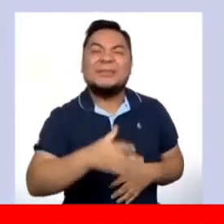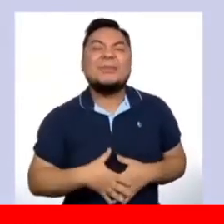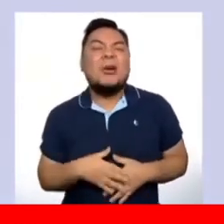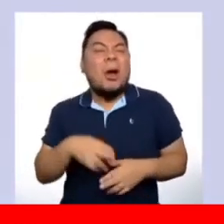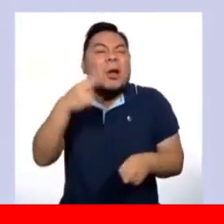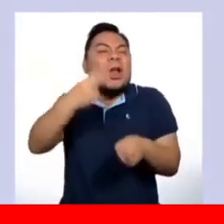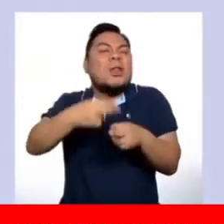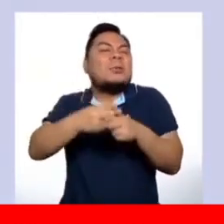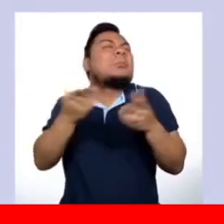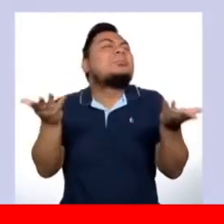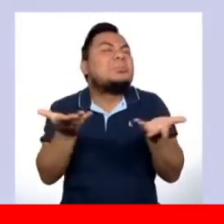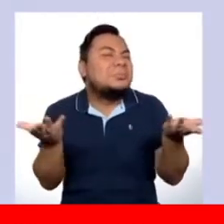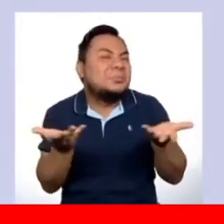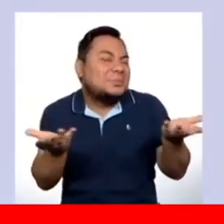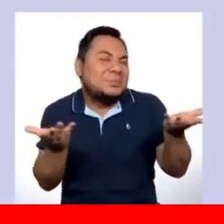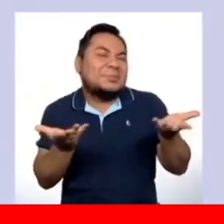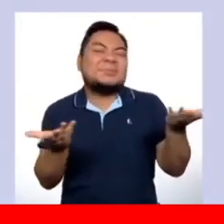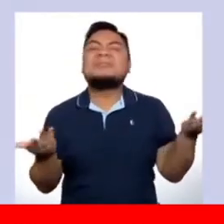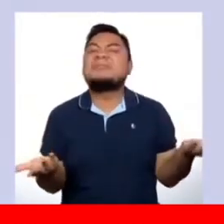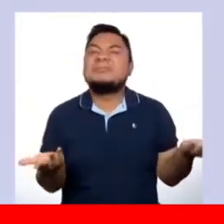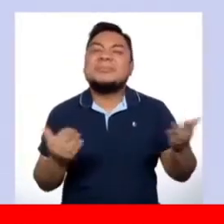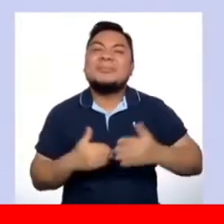usted nombres de